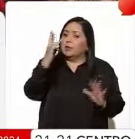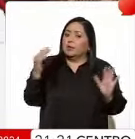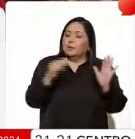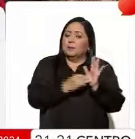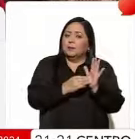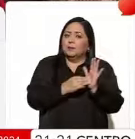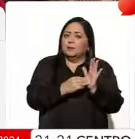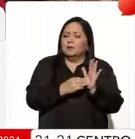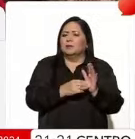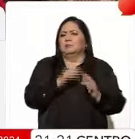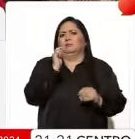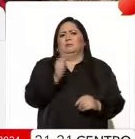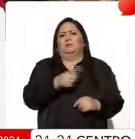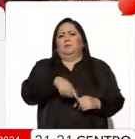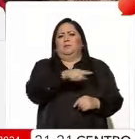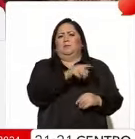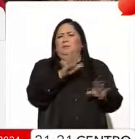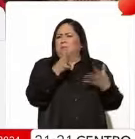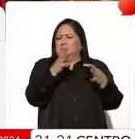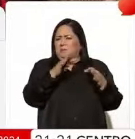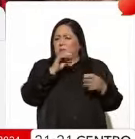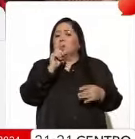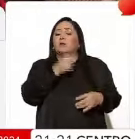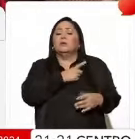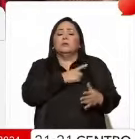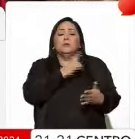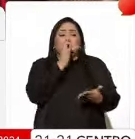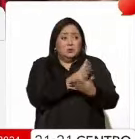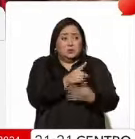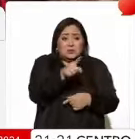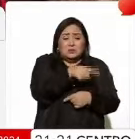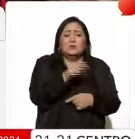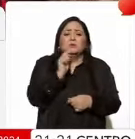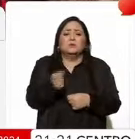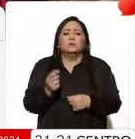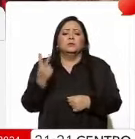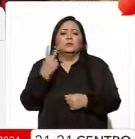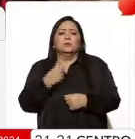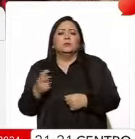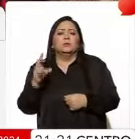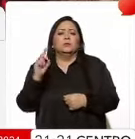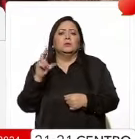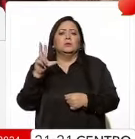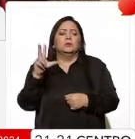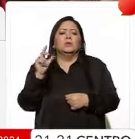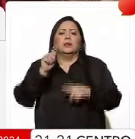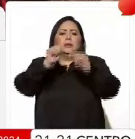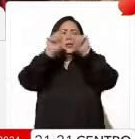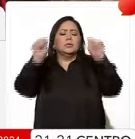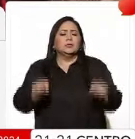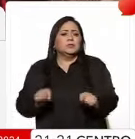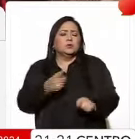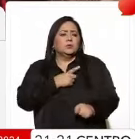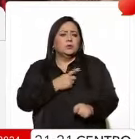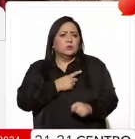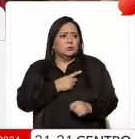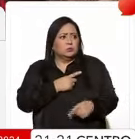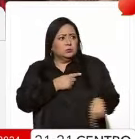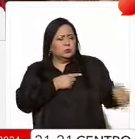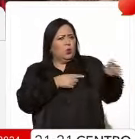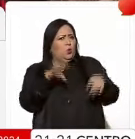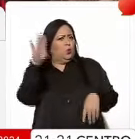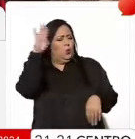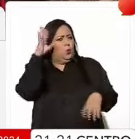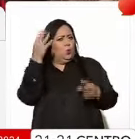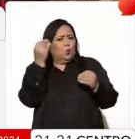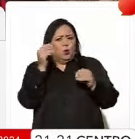253,000 tesis jurisprudenciales aproximadamente, y solamente de esas, 238 tesis tienen que ver con derechos económicos